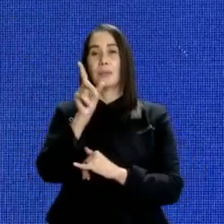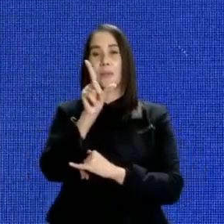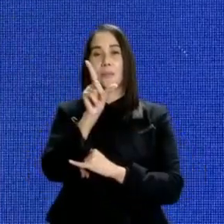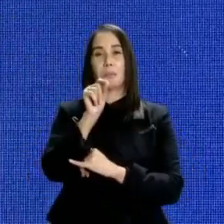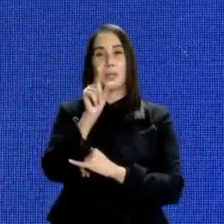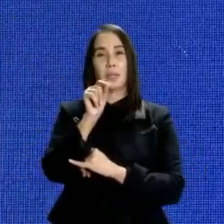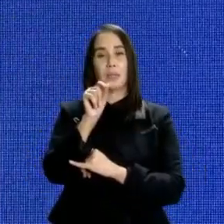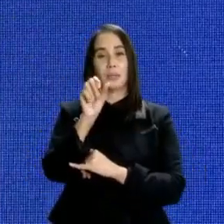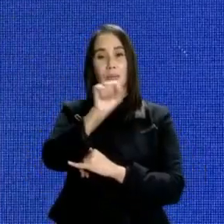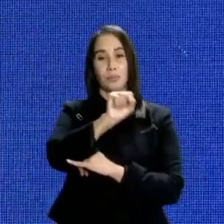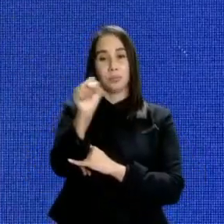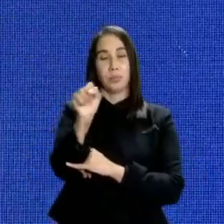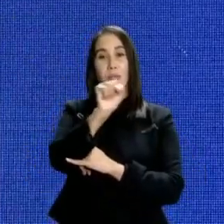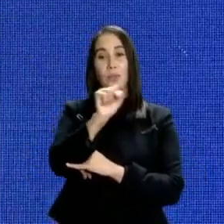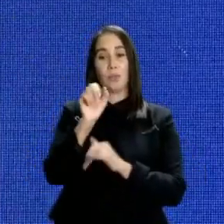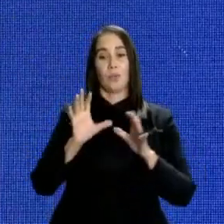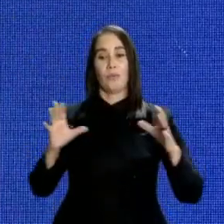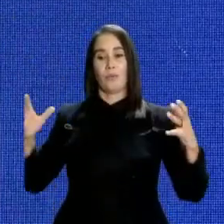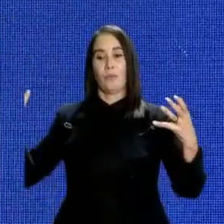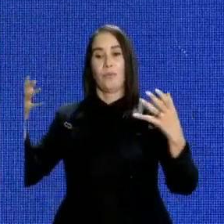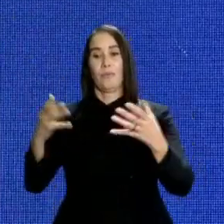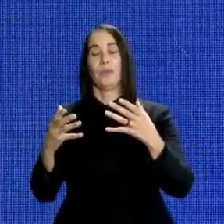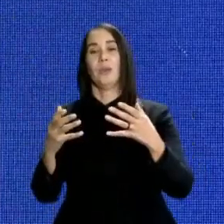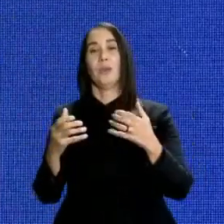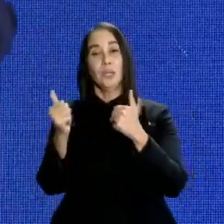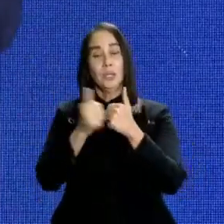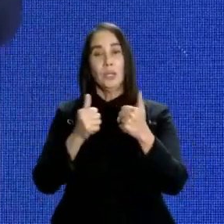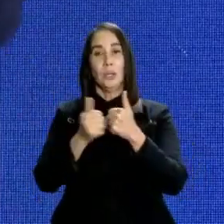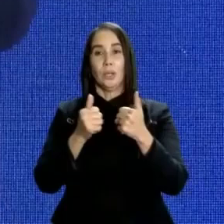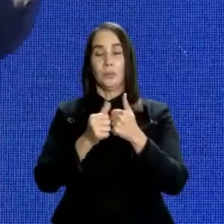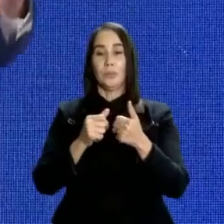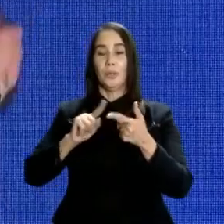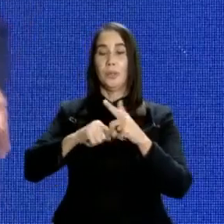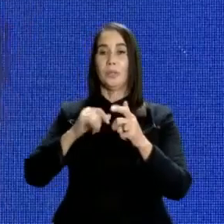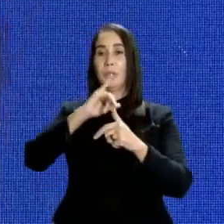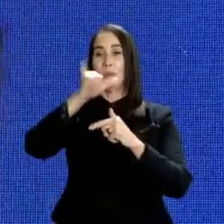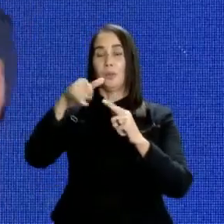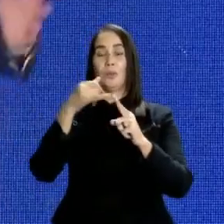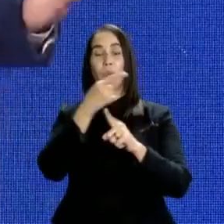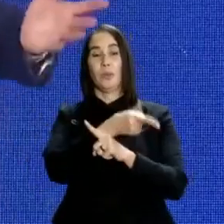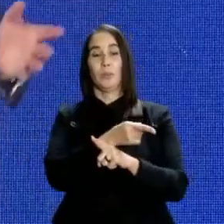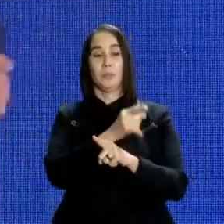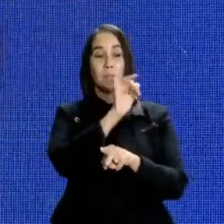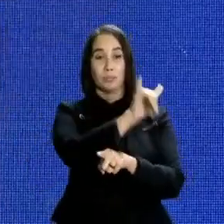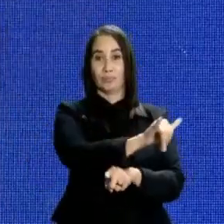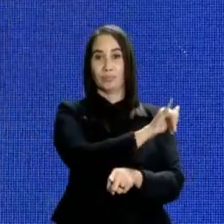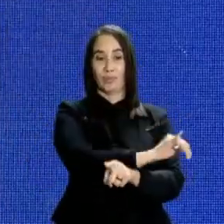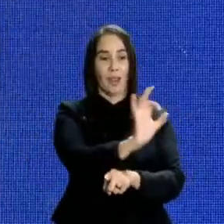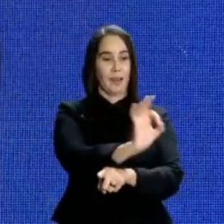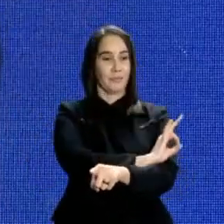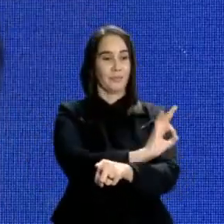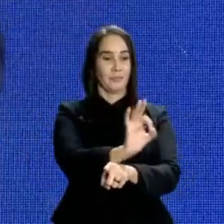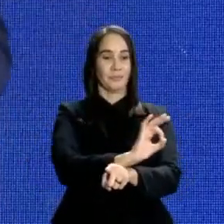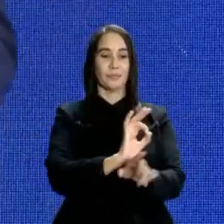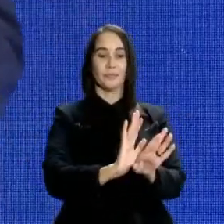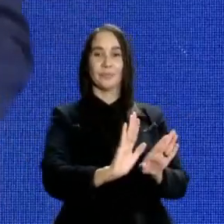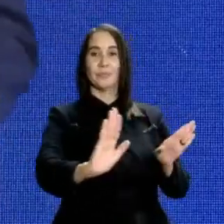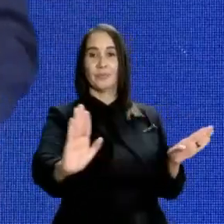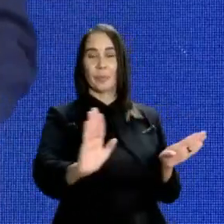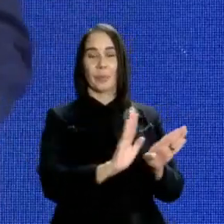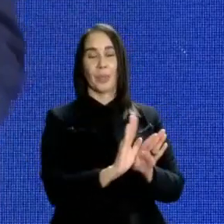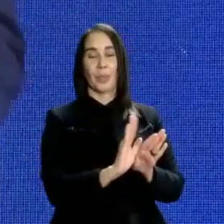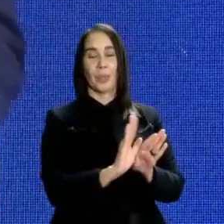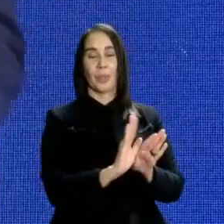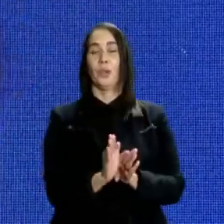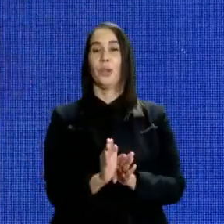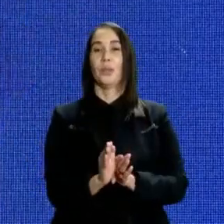más de 20 vehículos blindados que a partir del jueves, ya hay una parte importante allá, se van también, como esperamos,